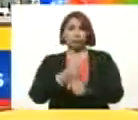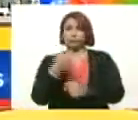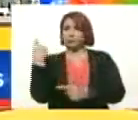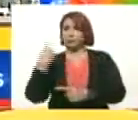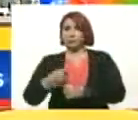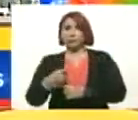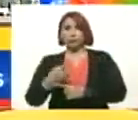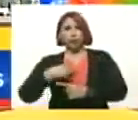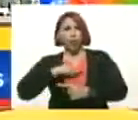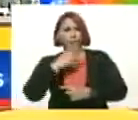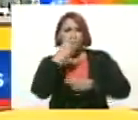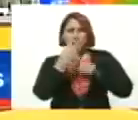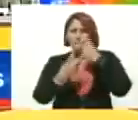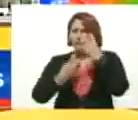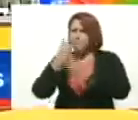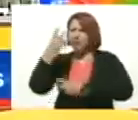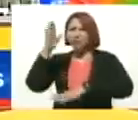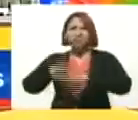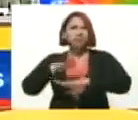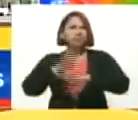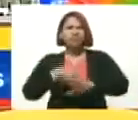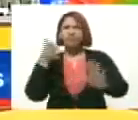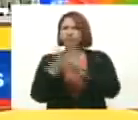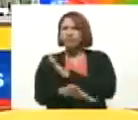Hemos pasado revista a todos los hechos históricos